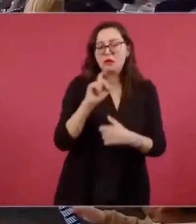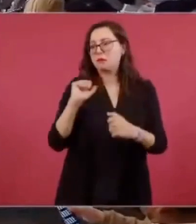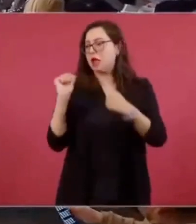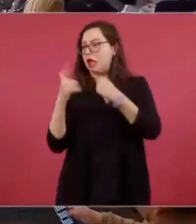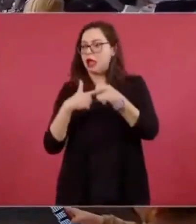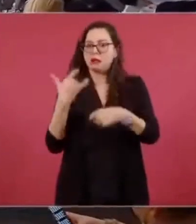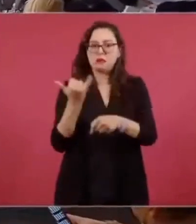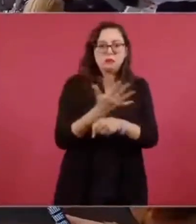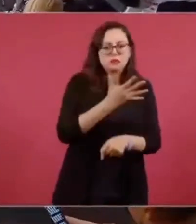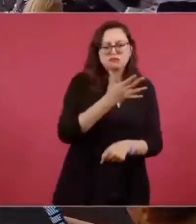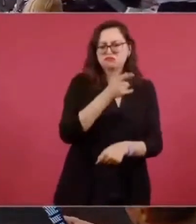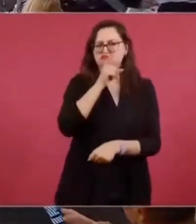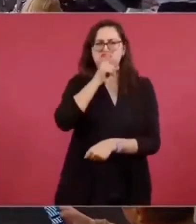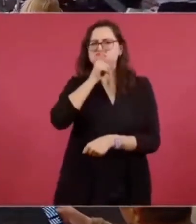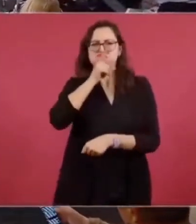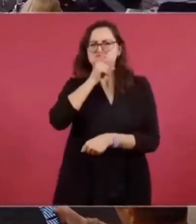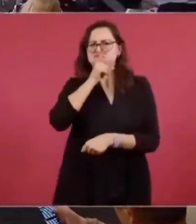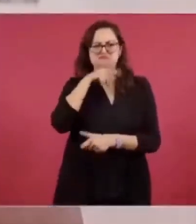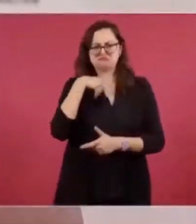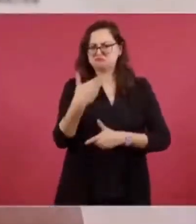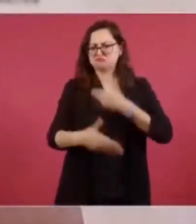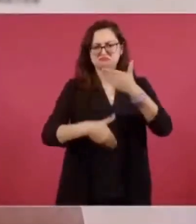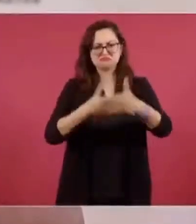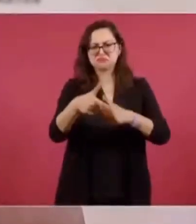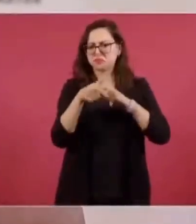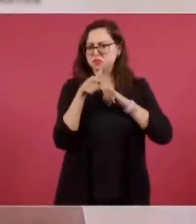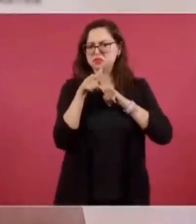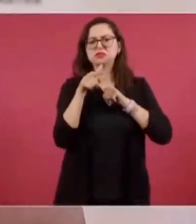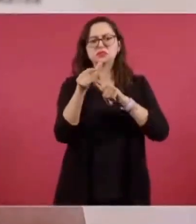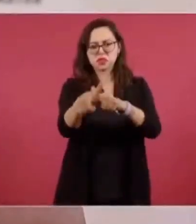van a poder continuar con la